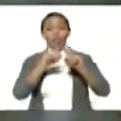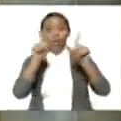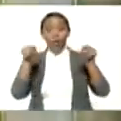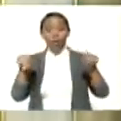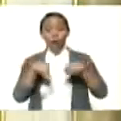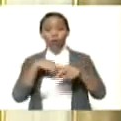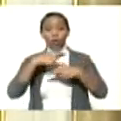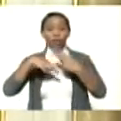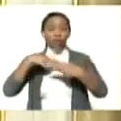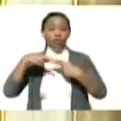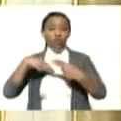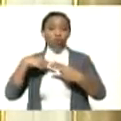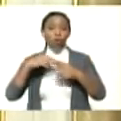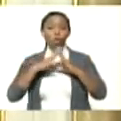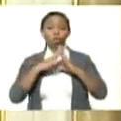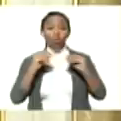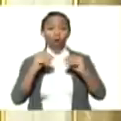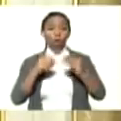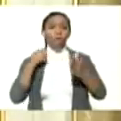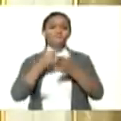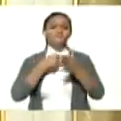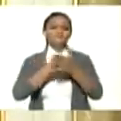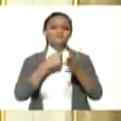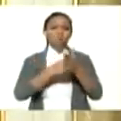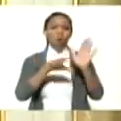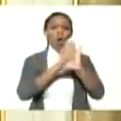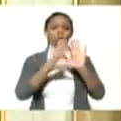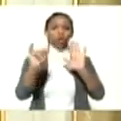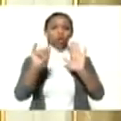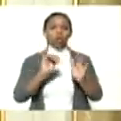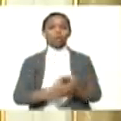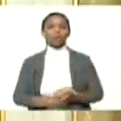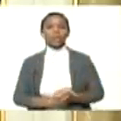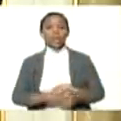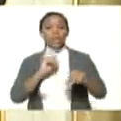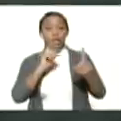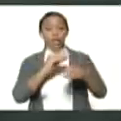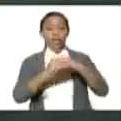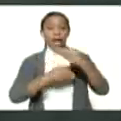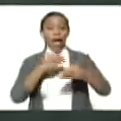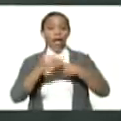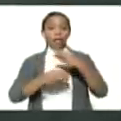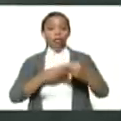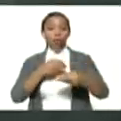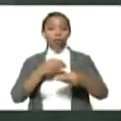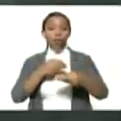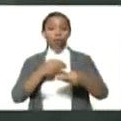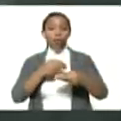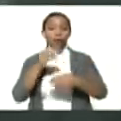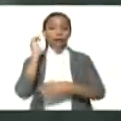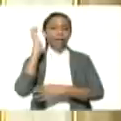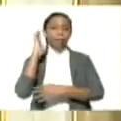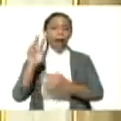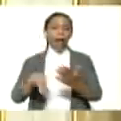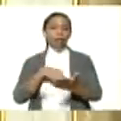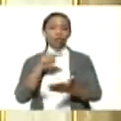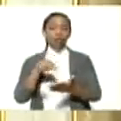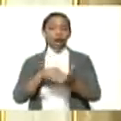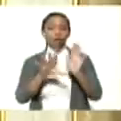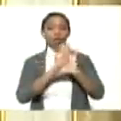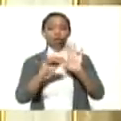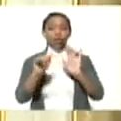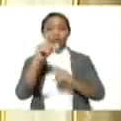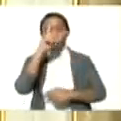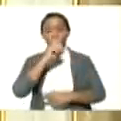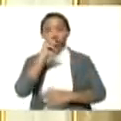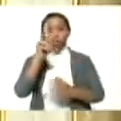revolucionarios, todos a la batalla constituyente, y así se conformó la Asamblea Nacional Constituyente del